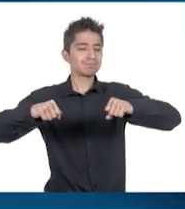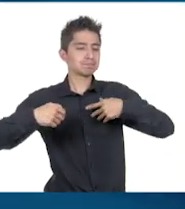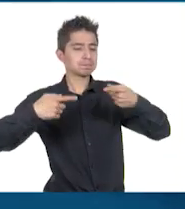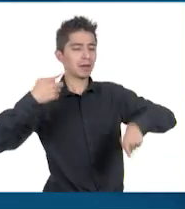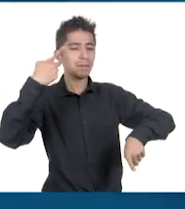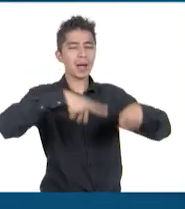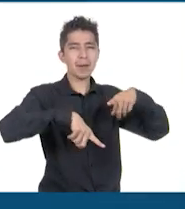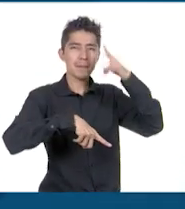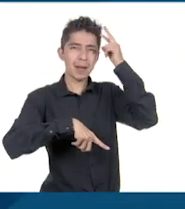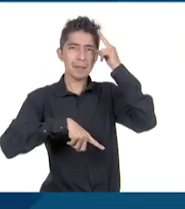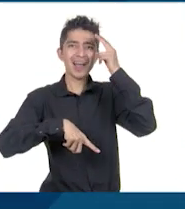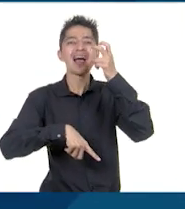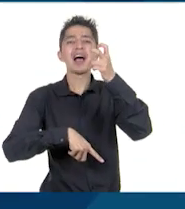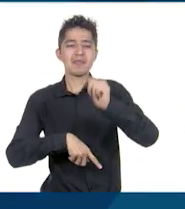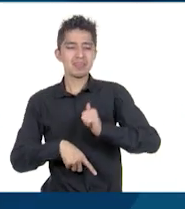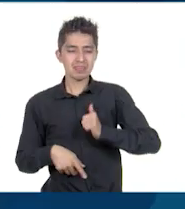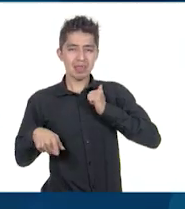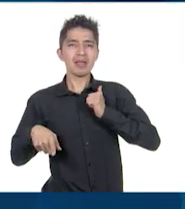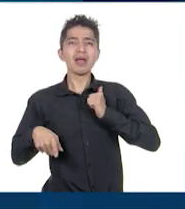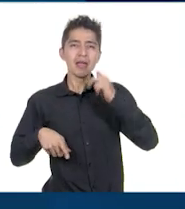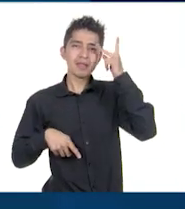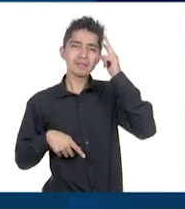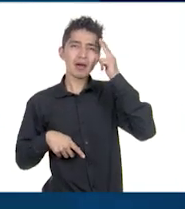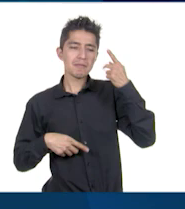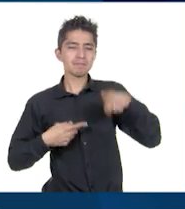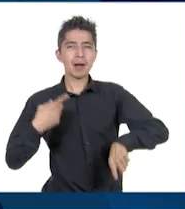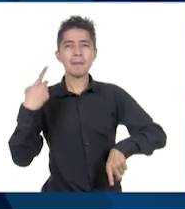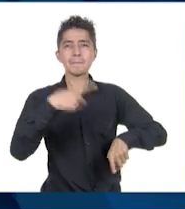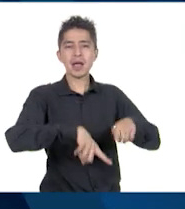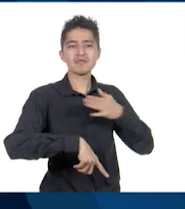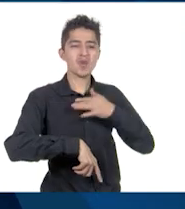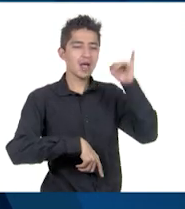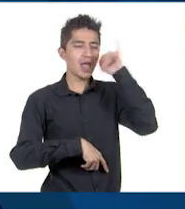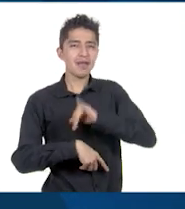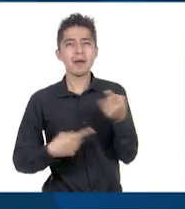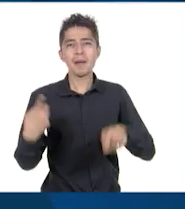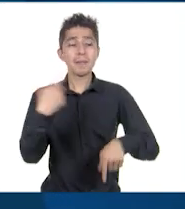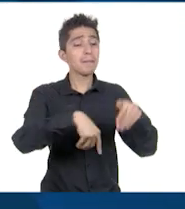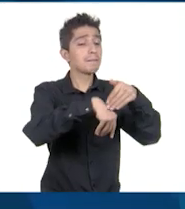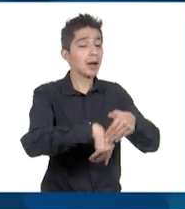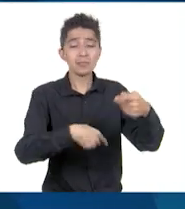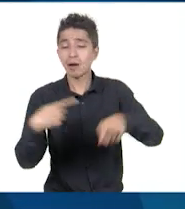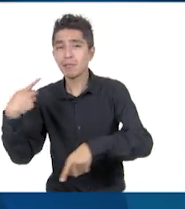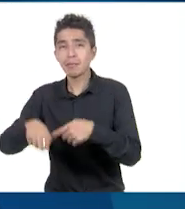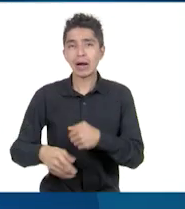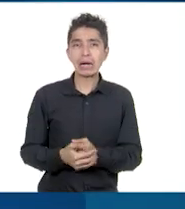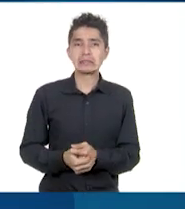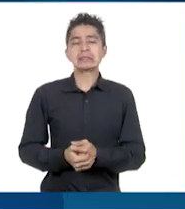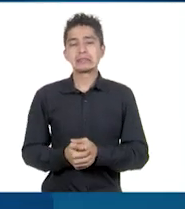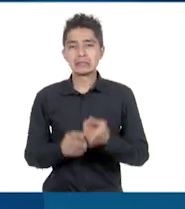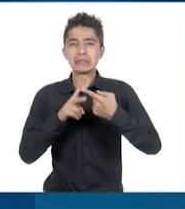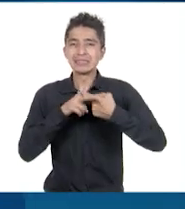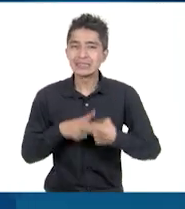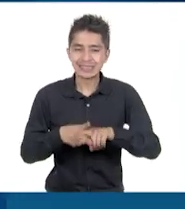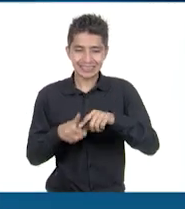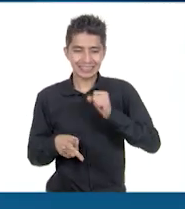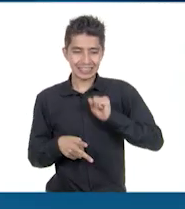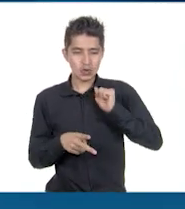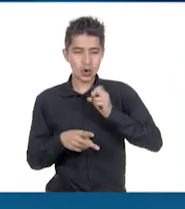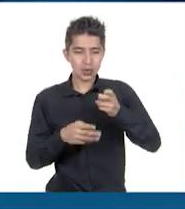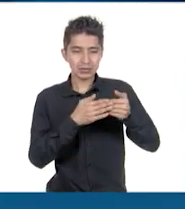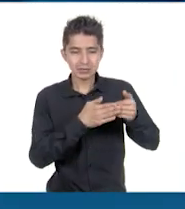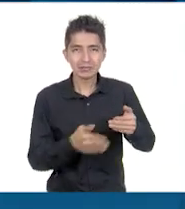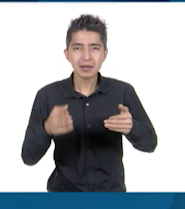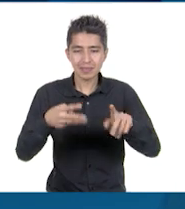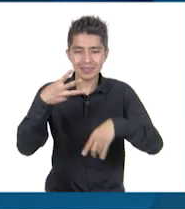transitó hacia una dictadura. ¡Wow! Sí, al inicio de un nuevo siglo marca la tercera etapa